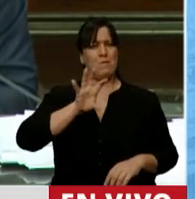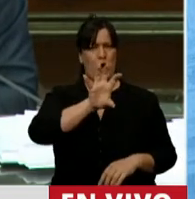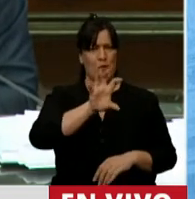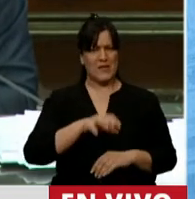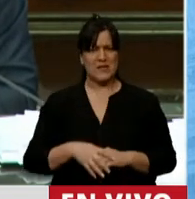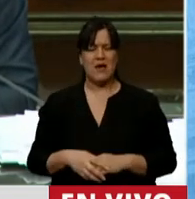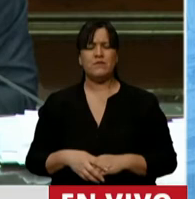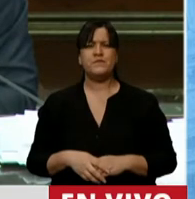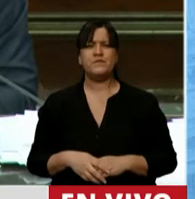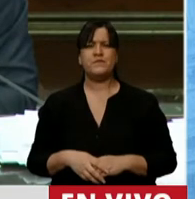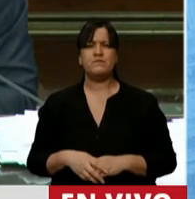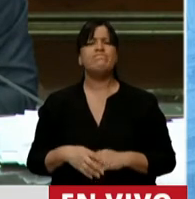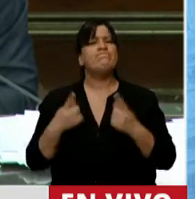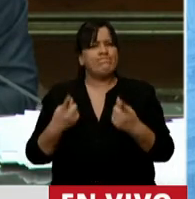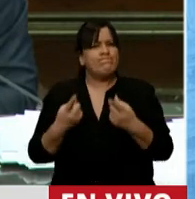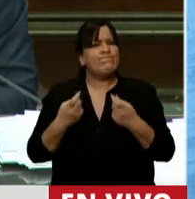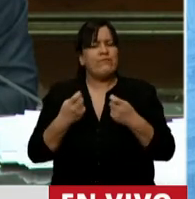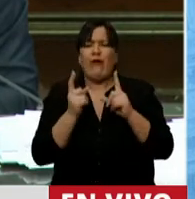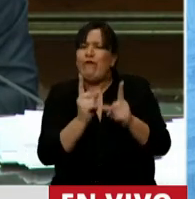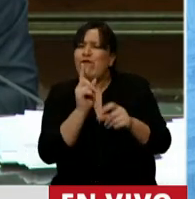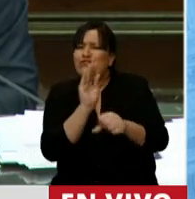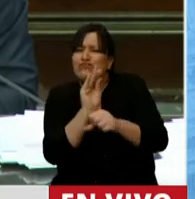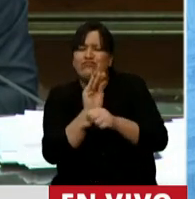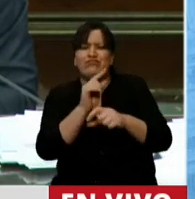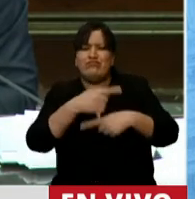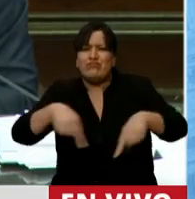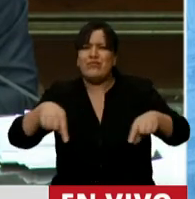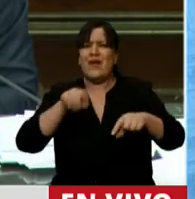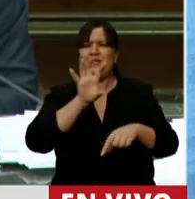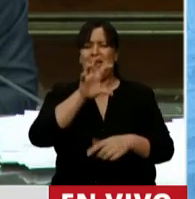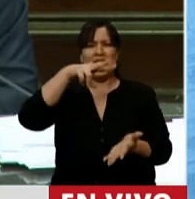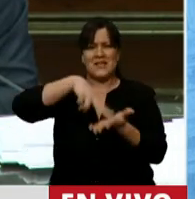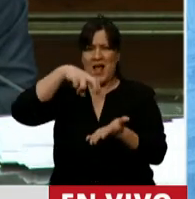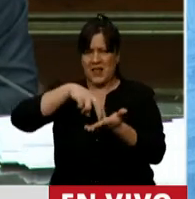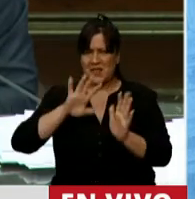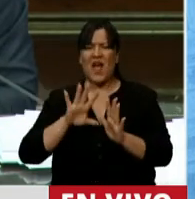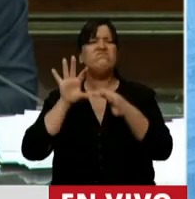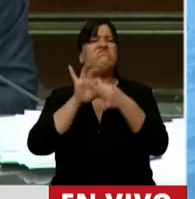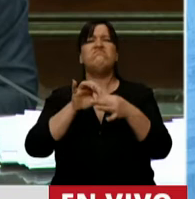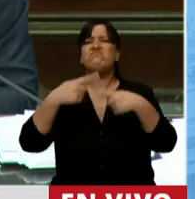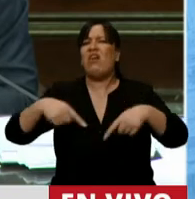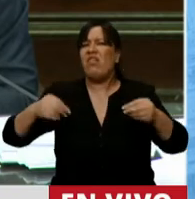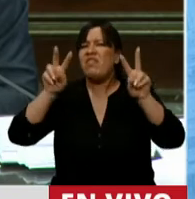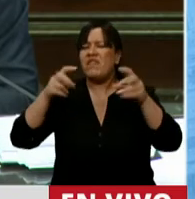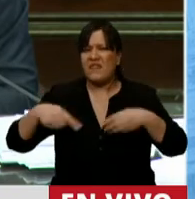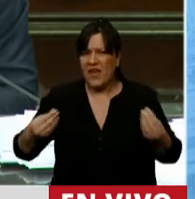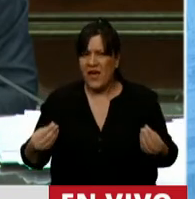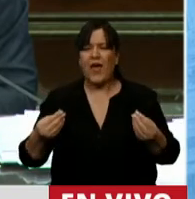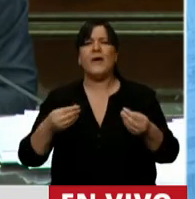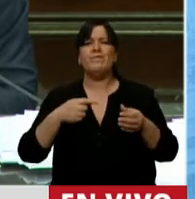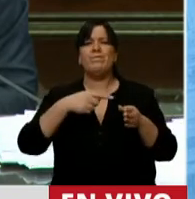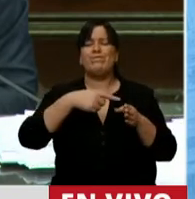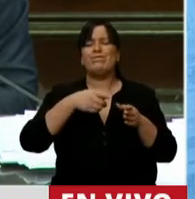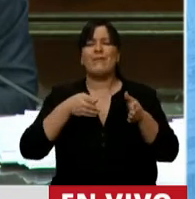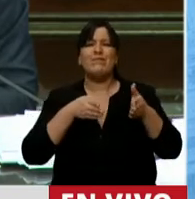que necesitamos mantener la competitividad de Salta, y está relacionado a los ramales del